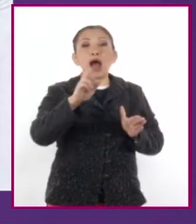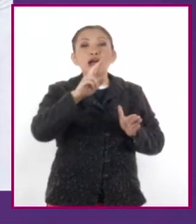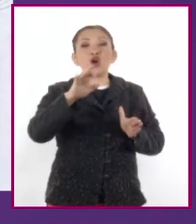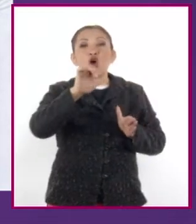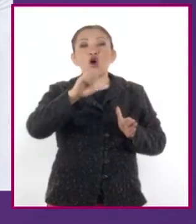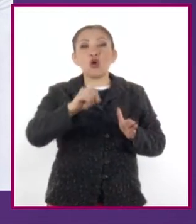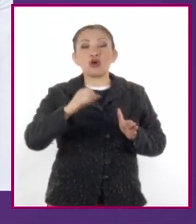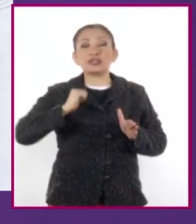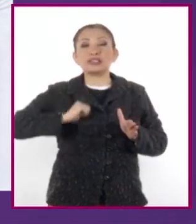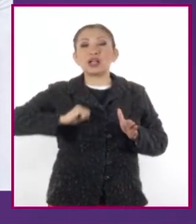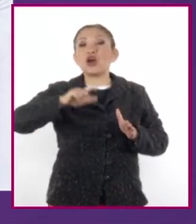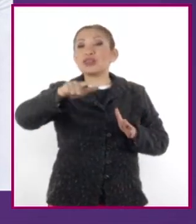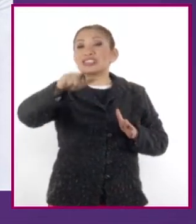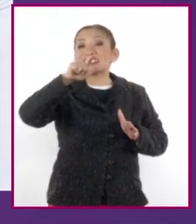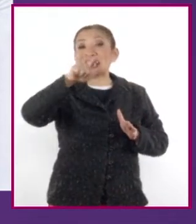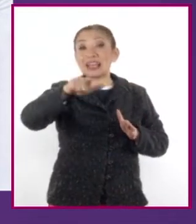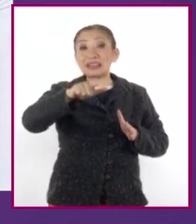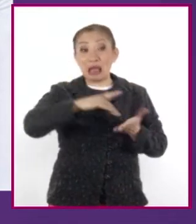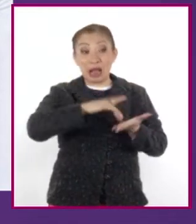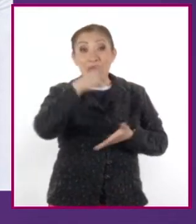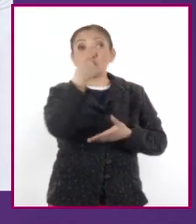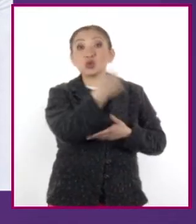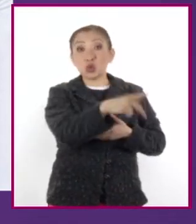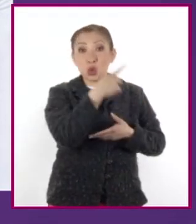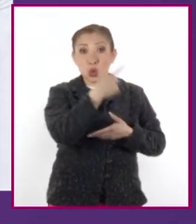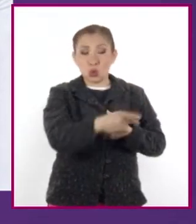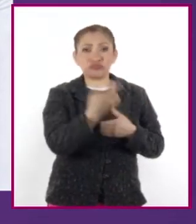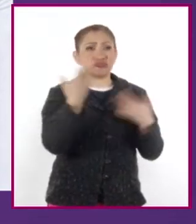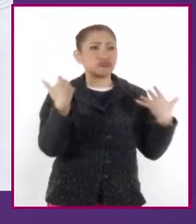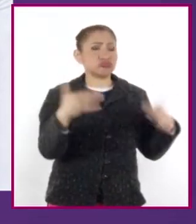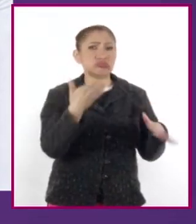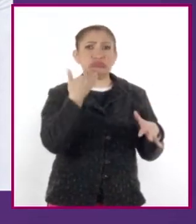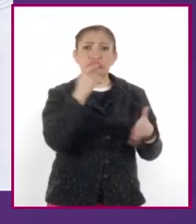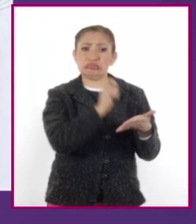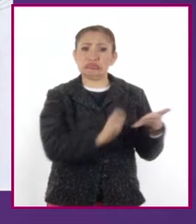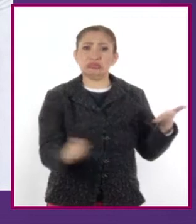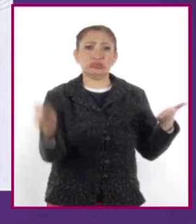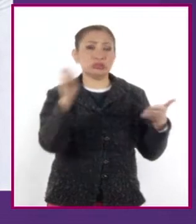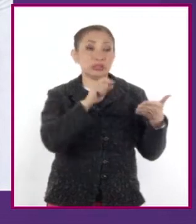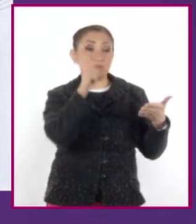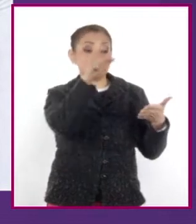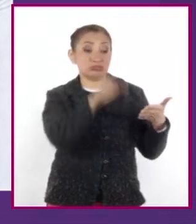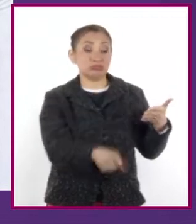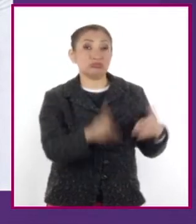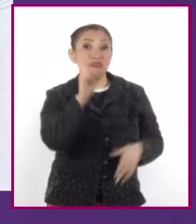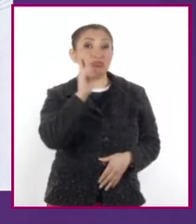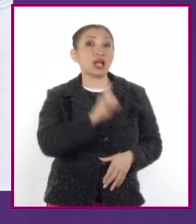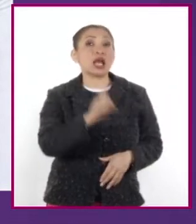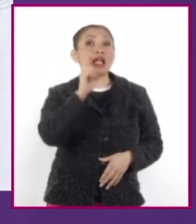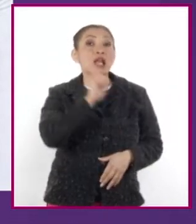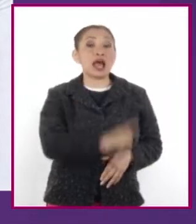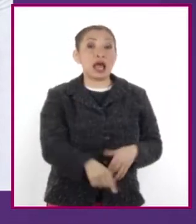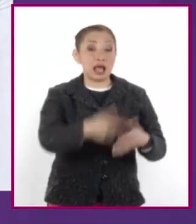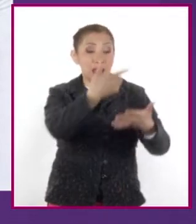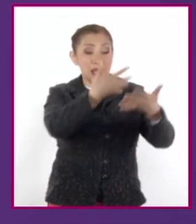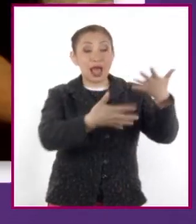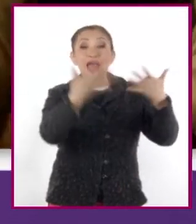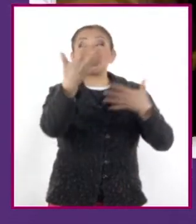siglo XVII y que gracias a su magnífica obra fue considerada como la 10ª